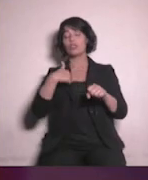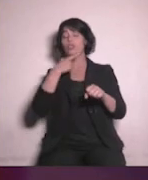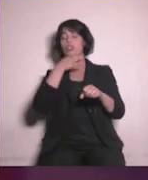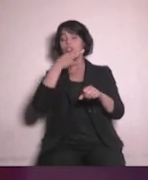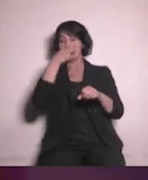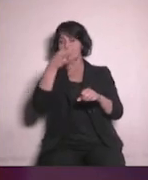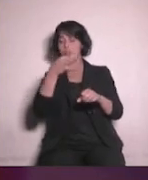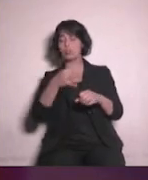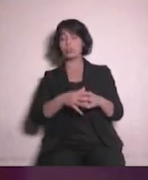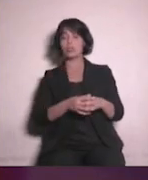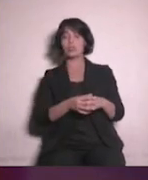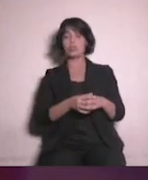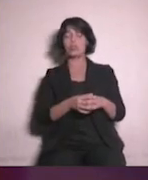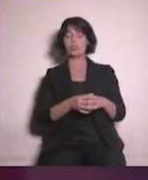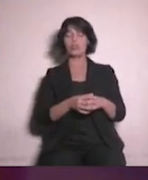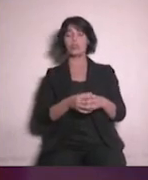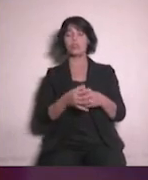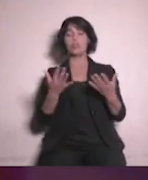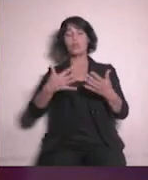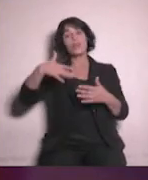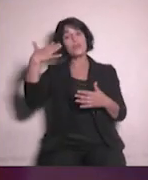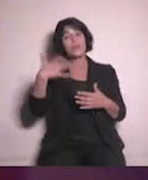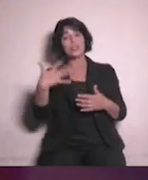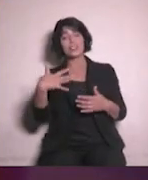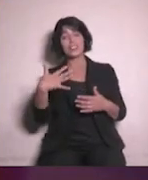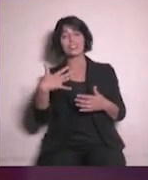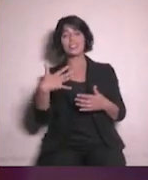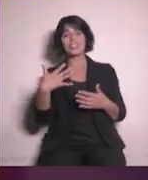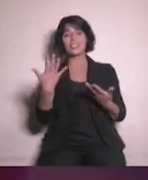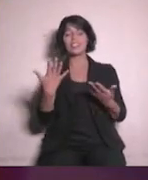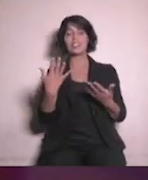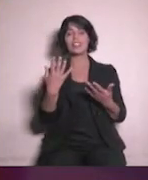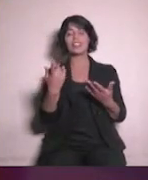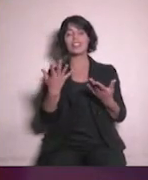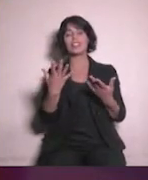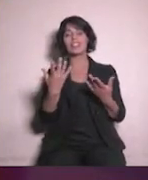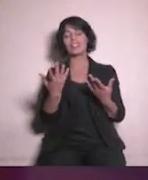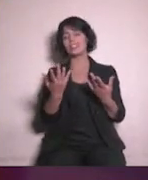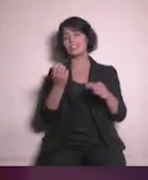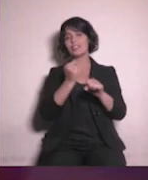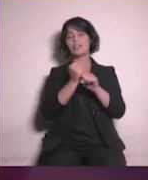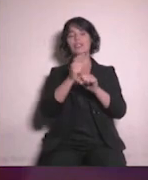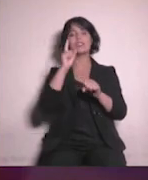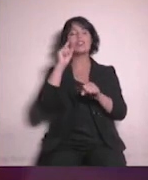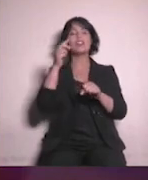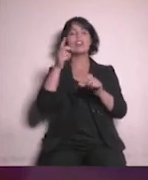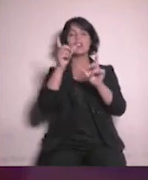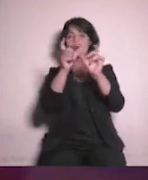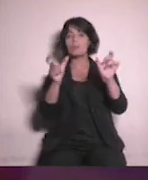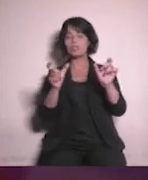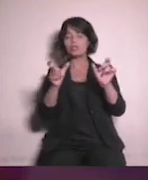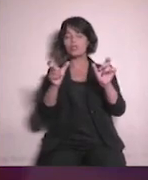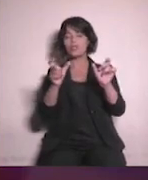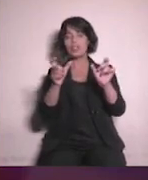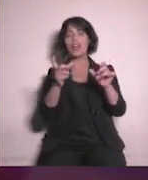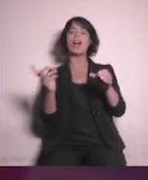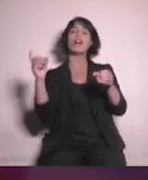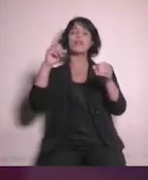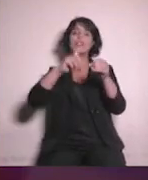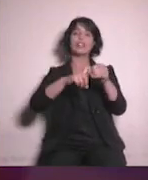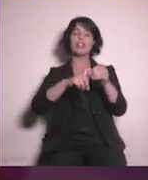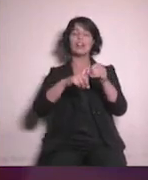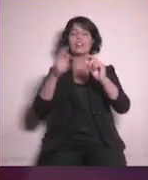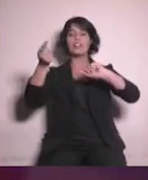destacar como hito relevante el auspicioso involucramiento que tuvieron nuestros afiliados en el debate